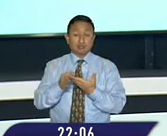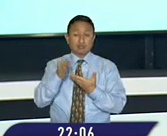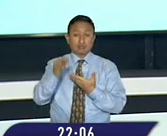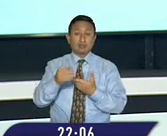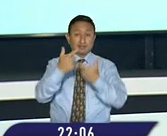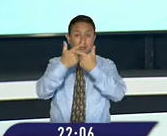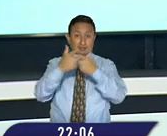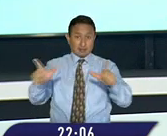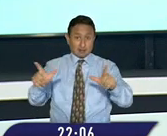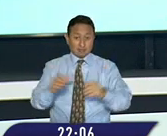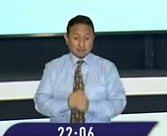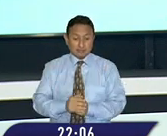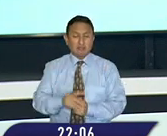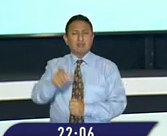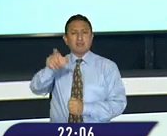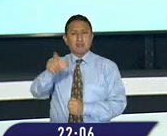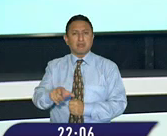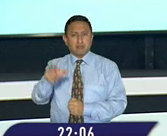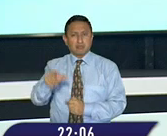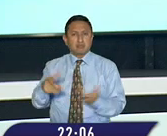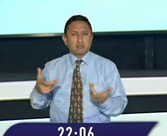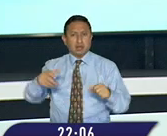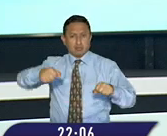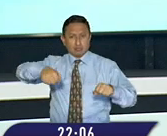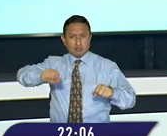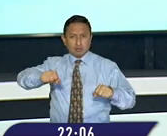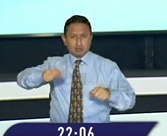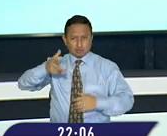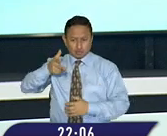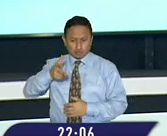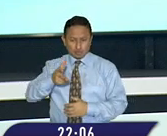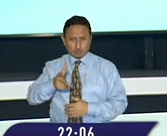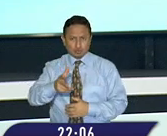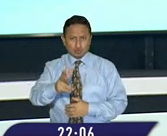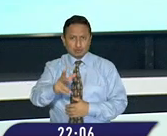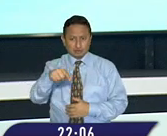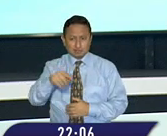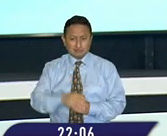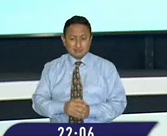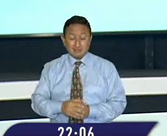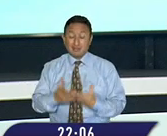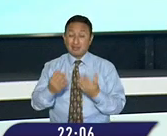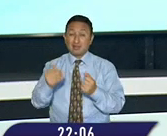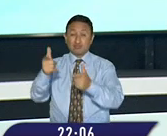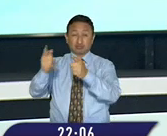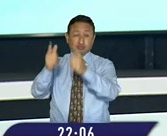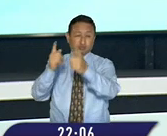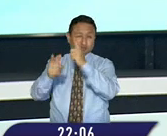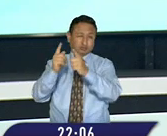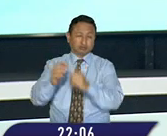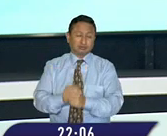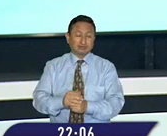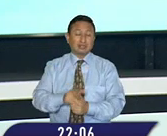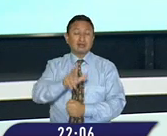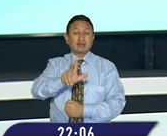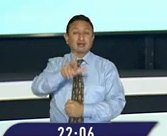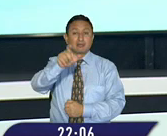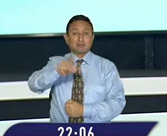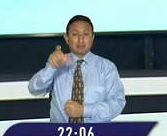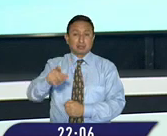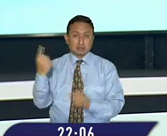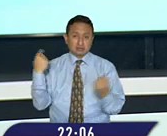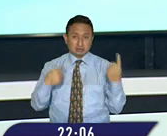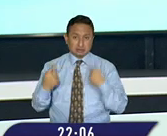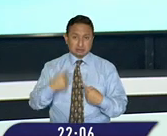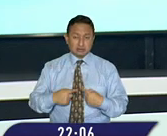Los sicarios se movilizaban en una motocicleta y descargaron decenas de disparos. Tres personas resultaron heridas.